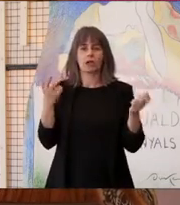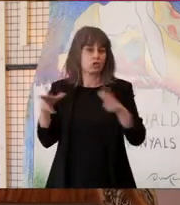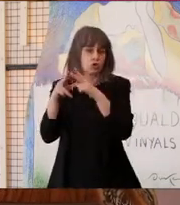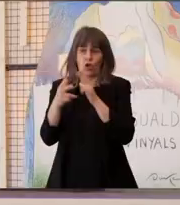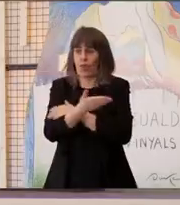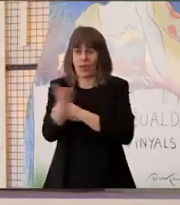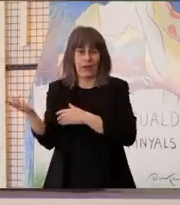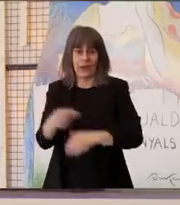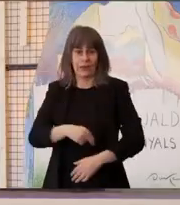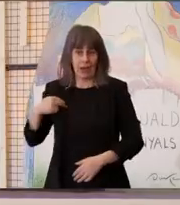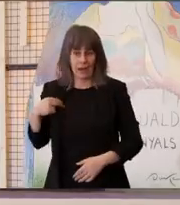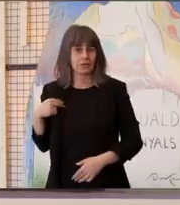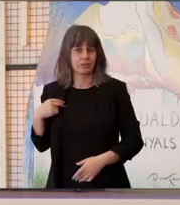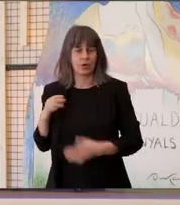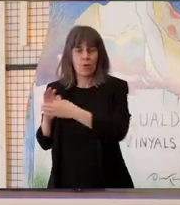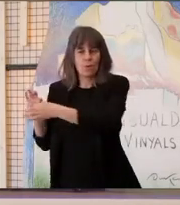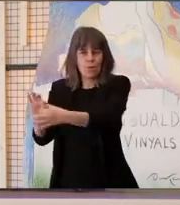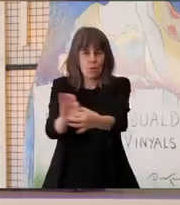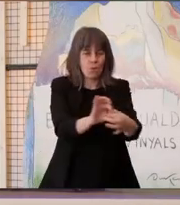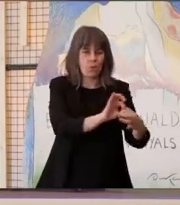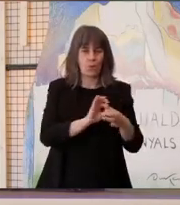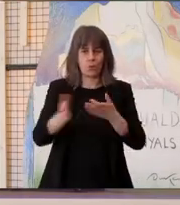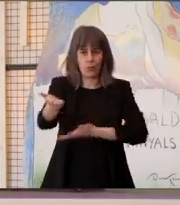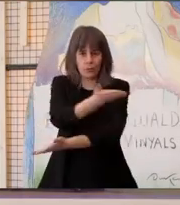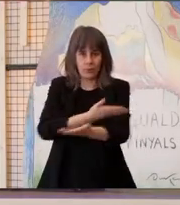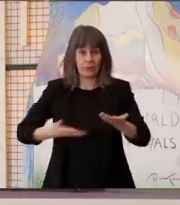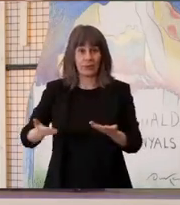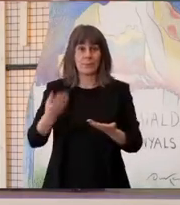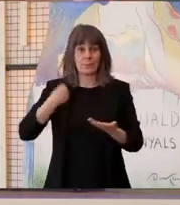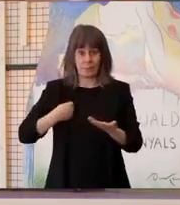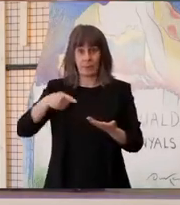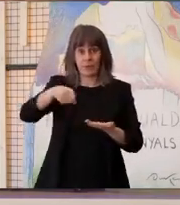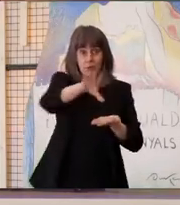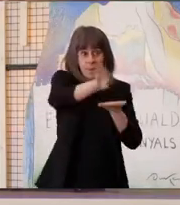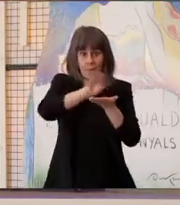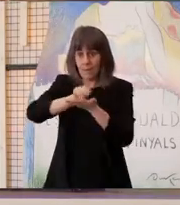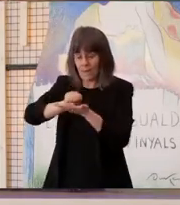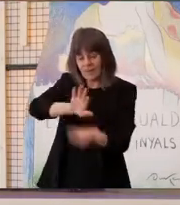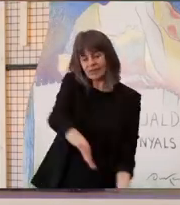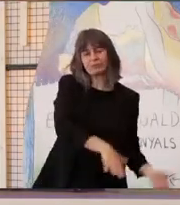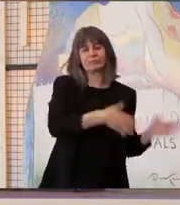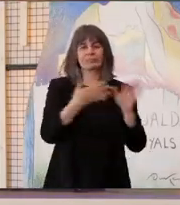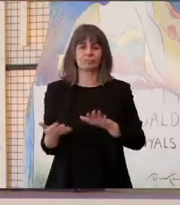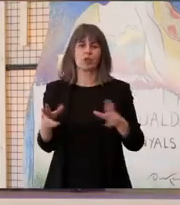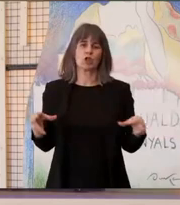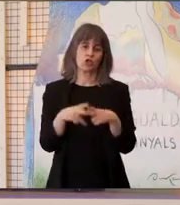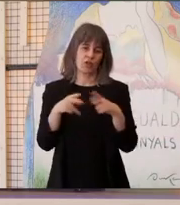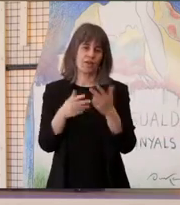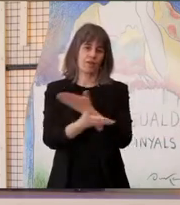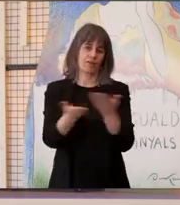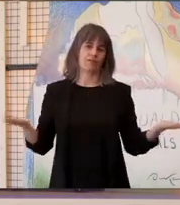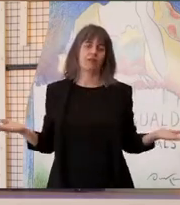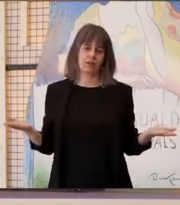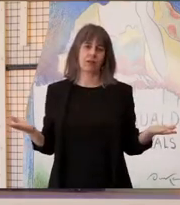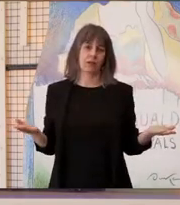la sociedad y como eso también se implementa en la ciudadanía como hoy las mujeres y los hombres